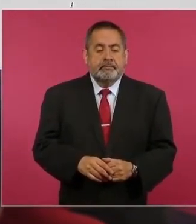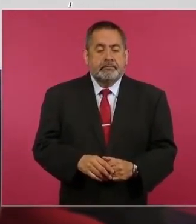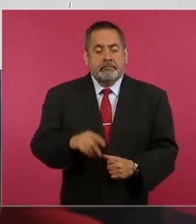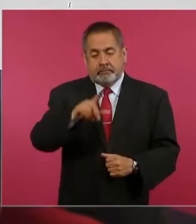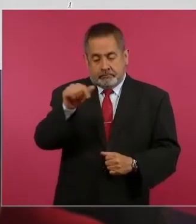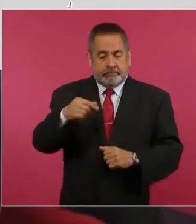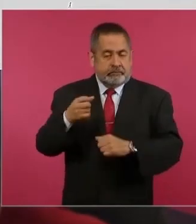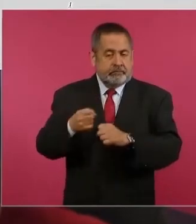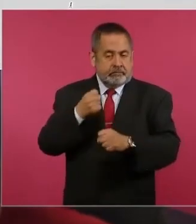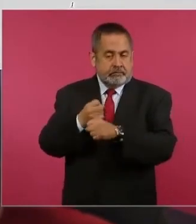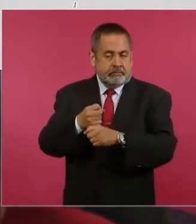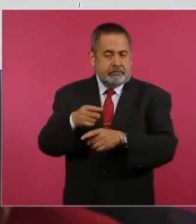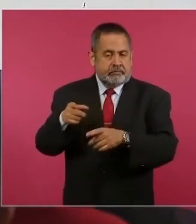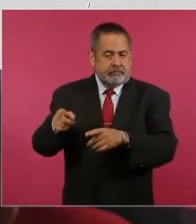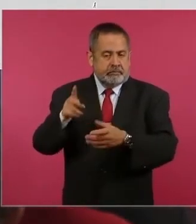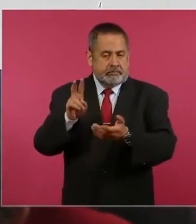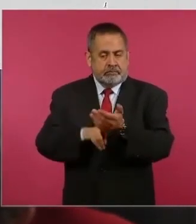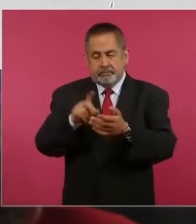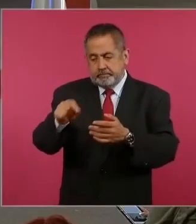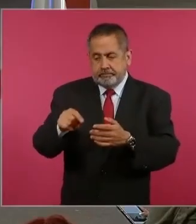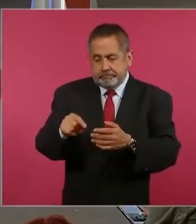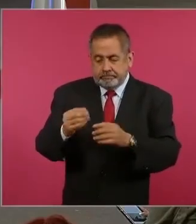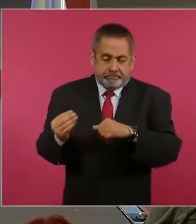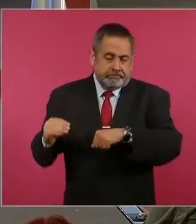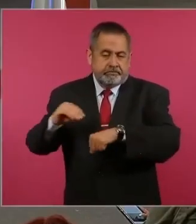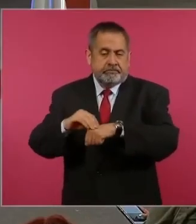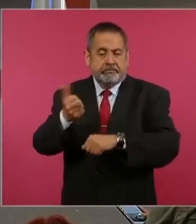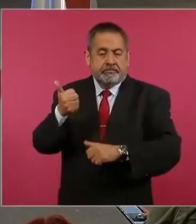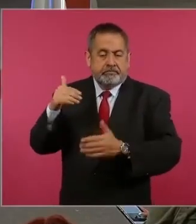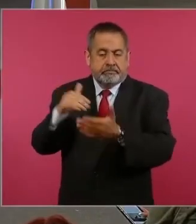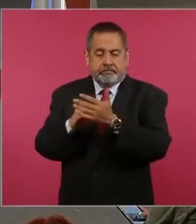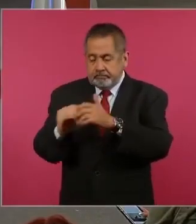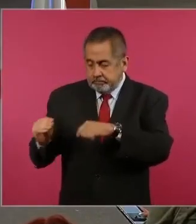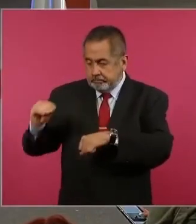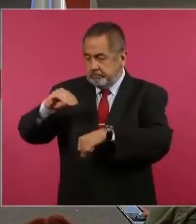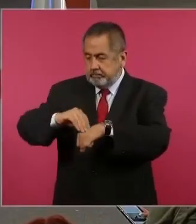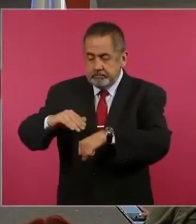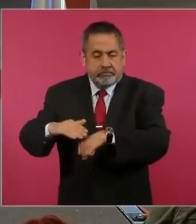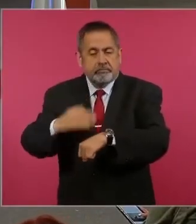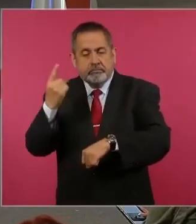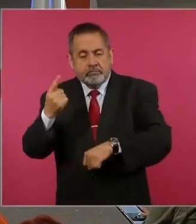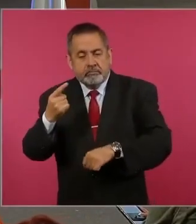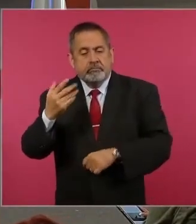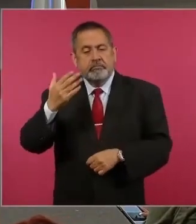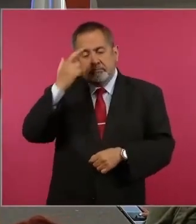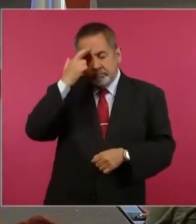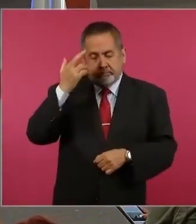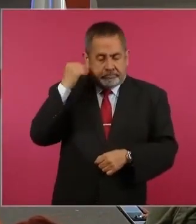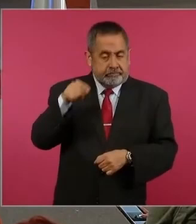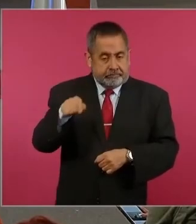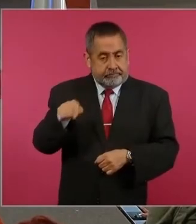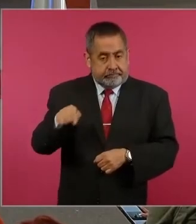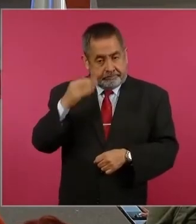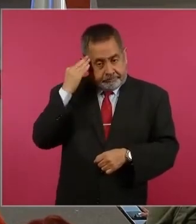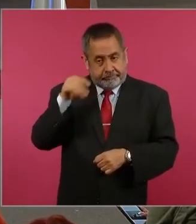logramos también aumentar a 6,000, porque no solo manejaban